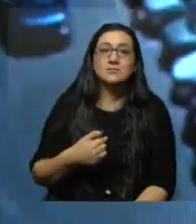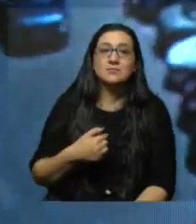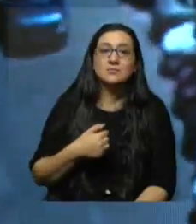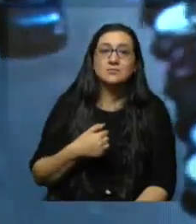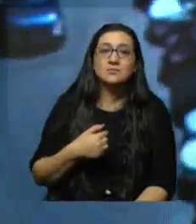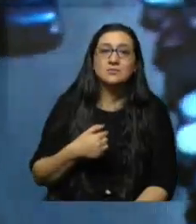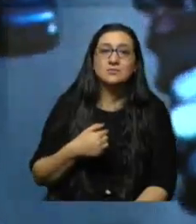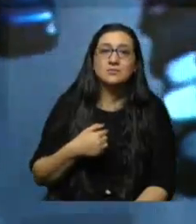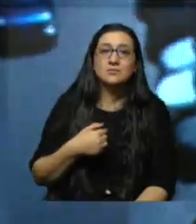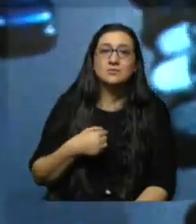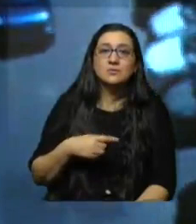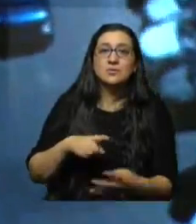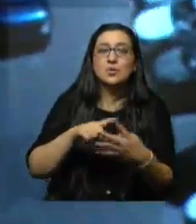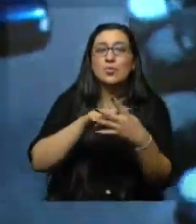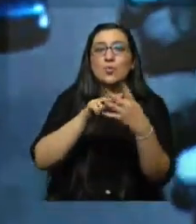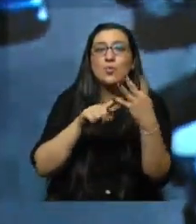perdón?